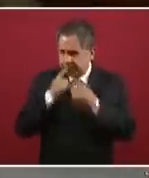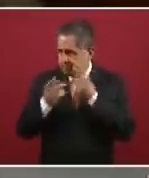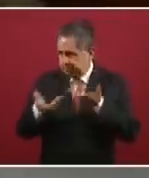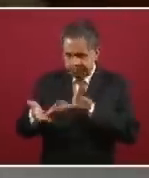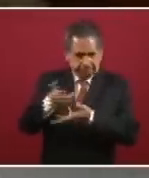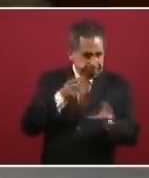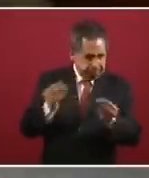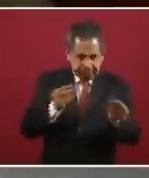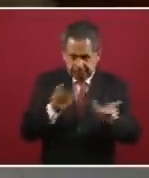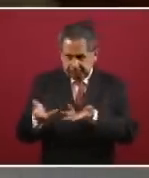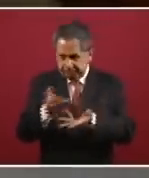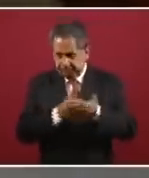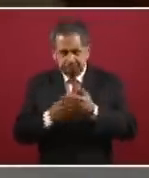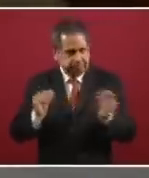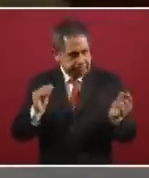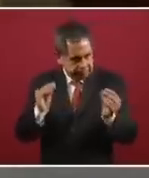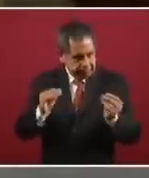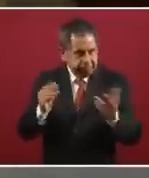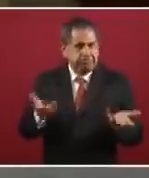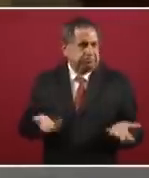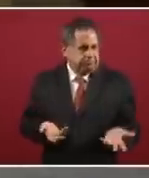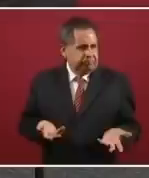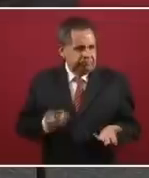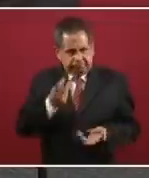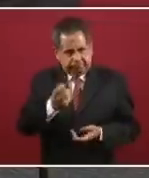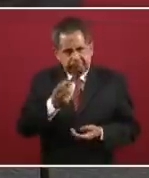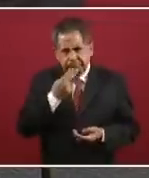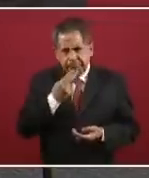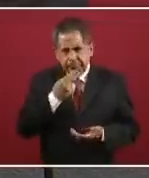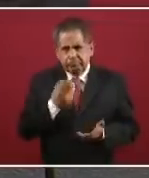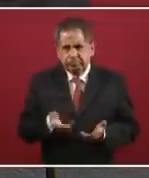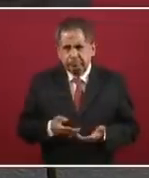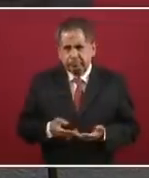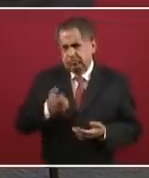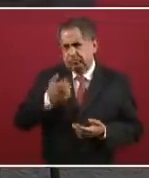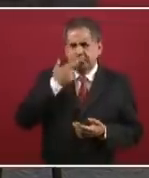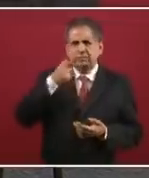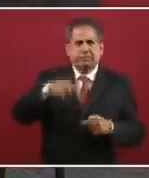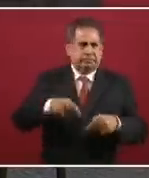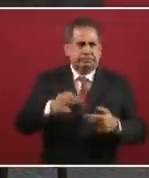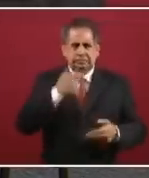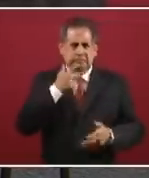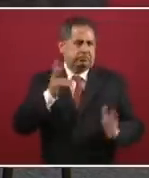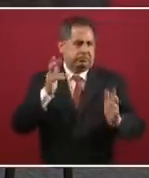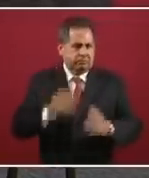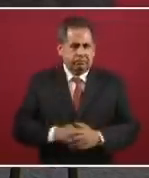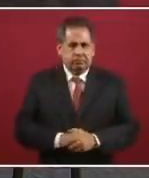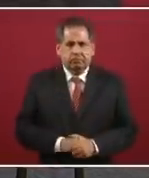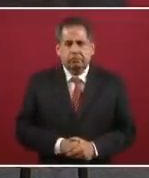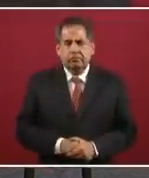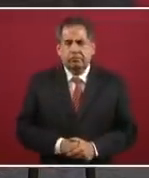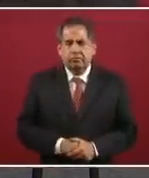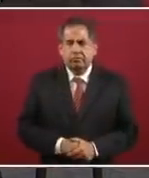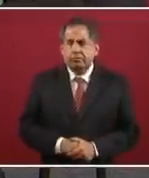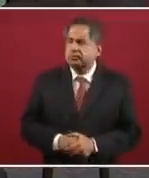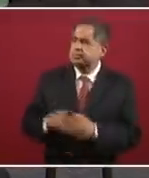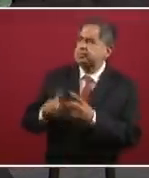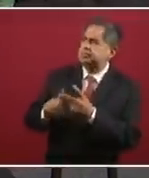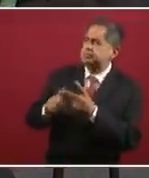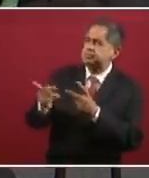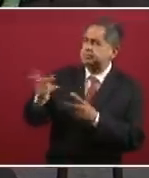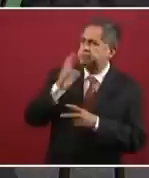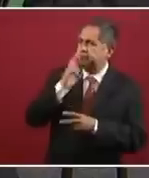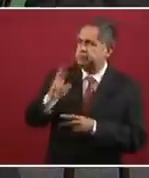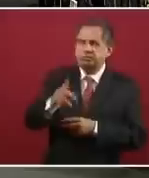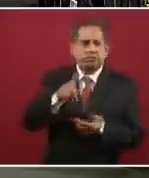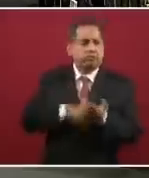polemizar y debatir. Esto es lo mejor. Presidente, la segunda es, ¿qué responde a